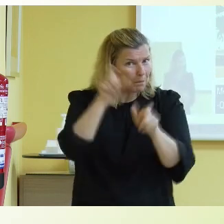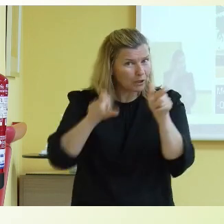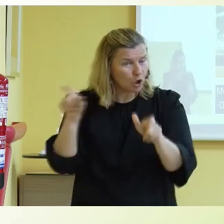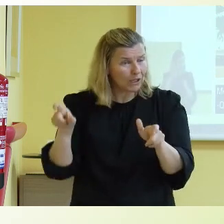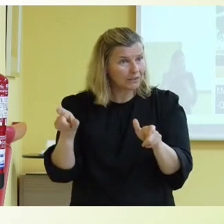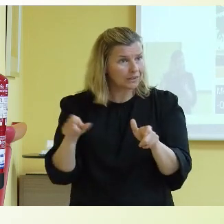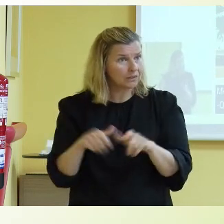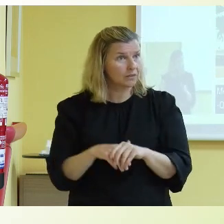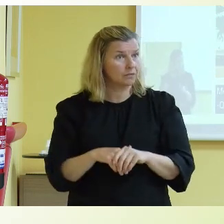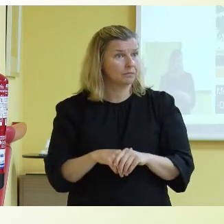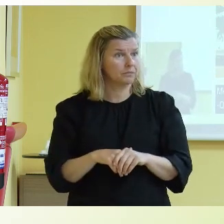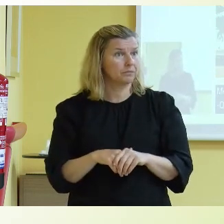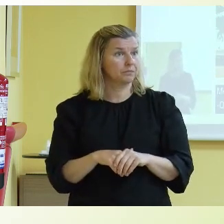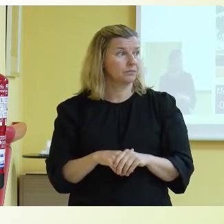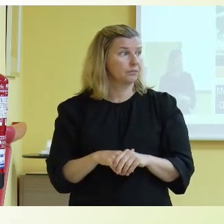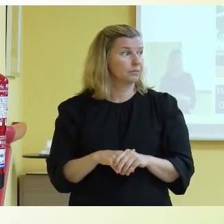Sí que